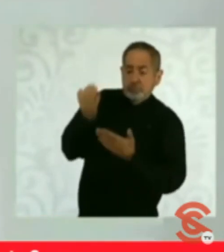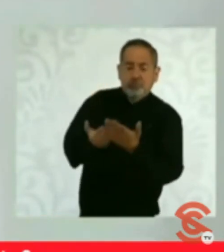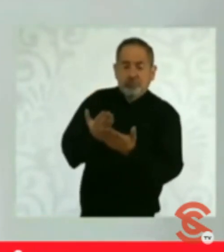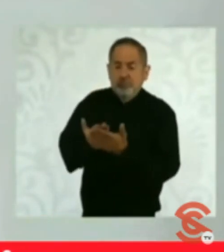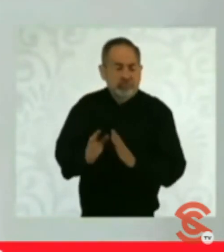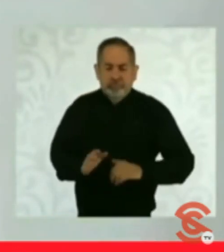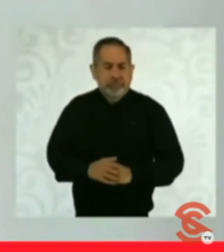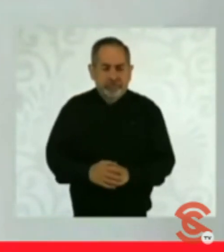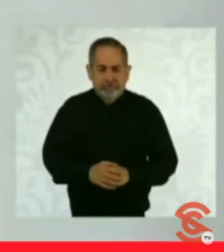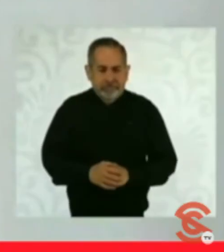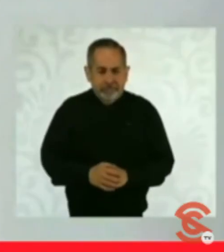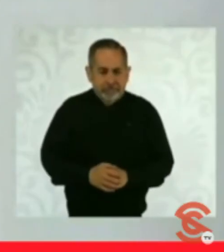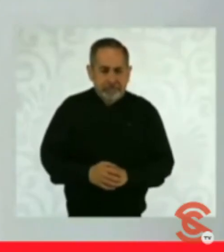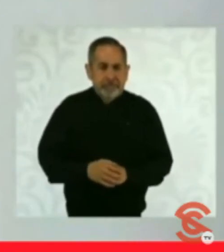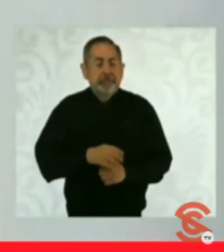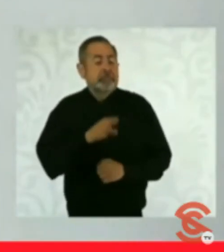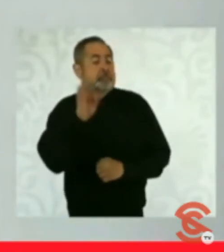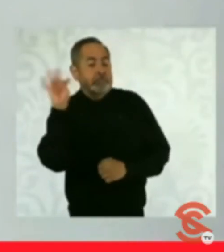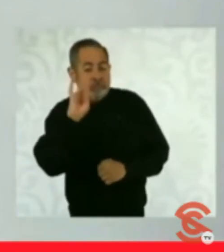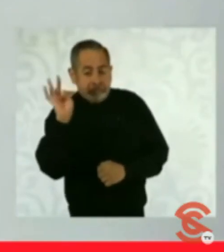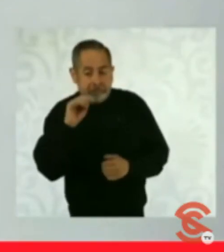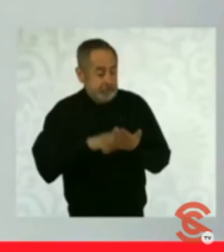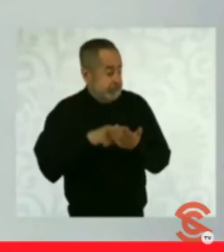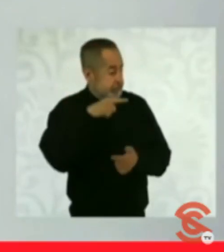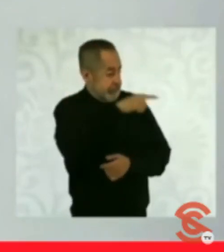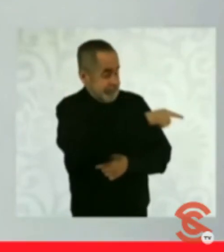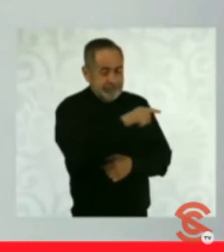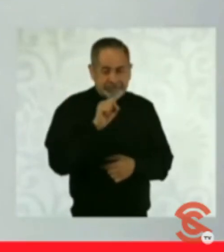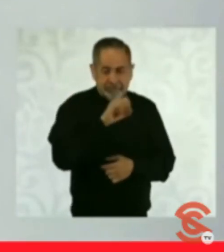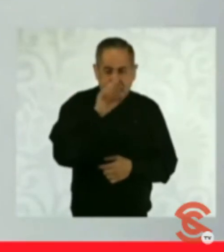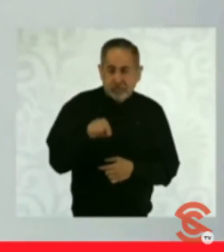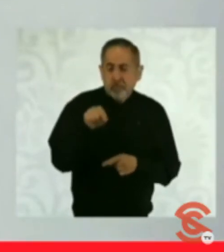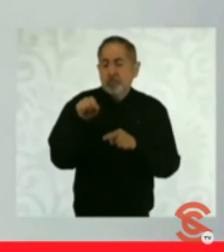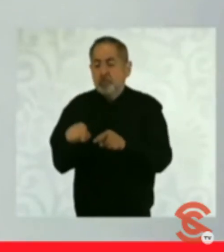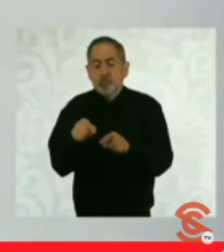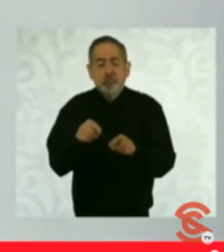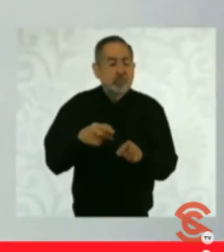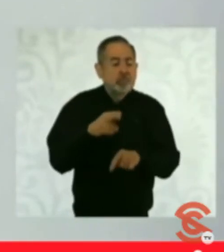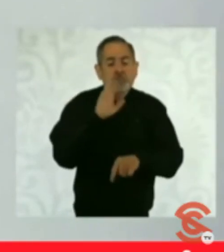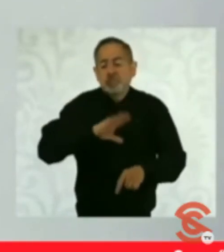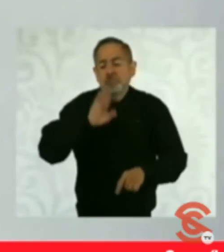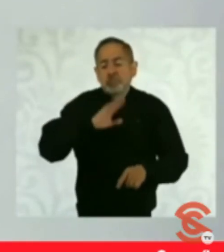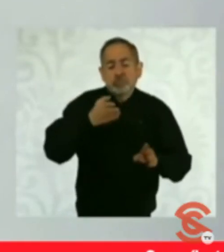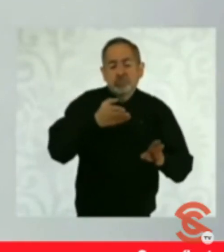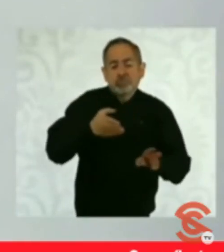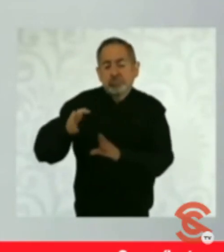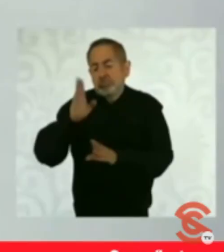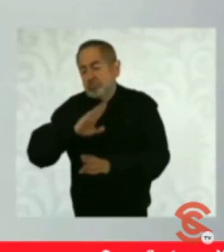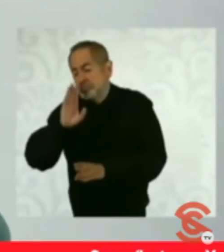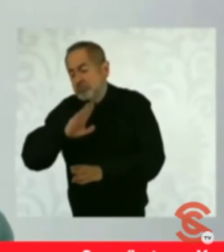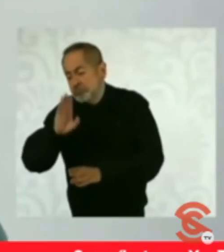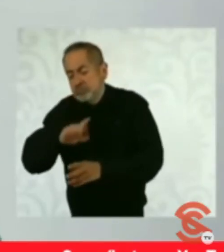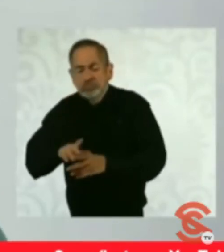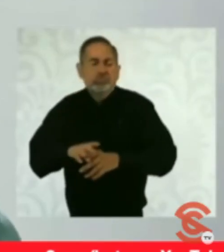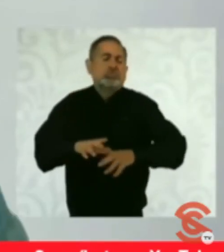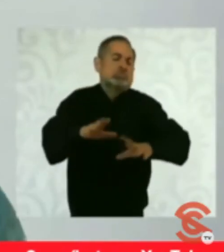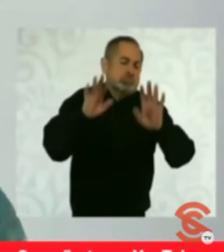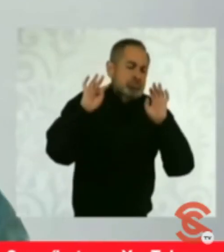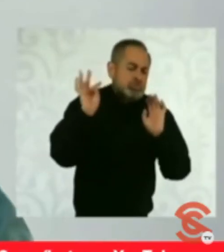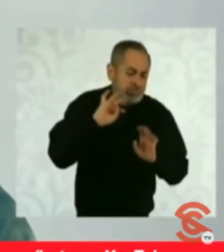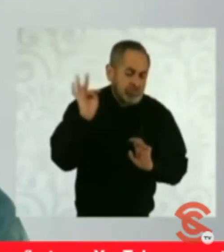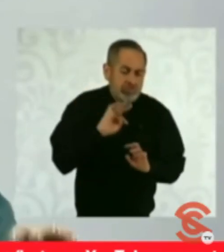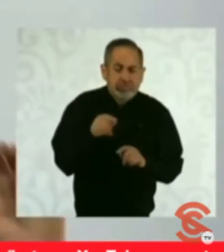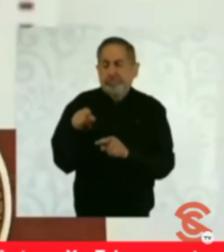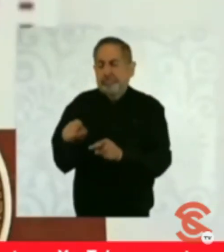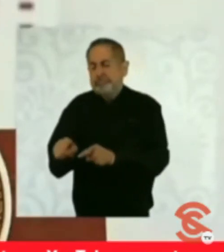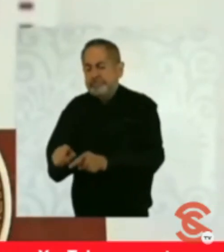decir, se realizaron mal estos procedimientos. Eso sí podría. O sea, el procedimiento con el